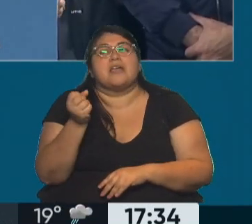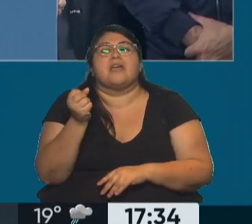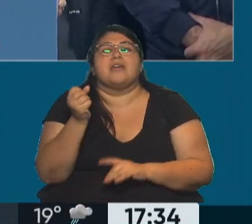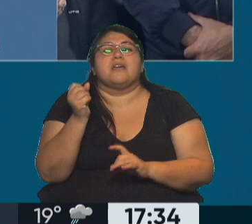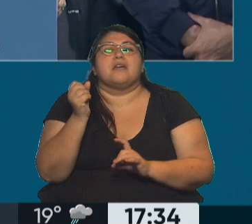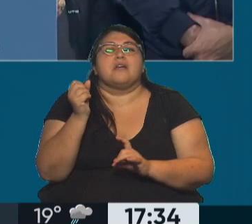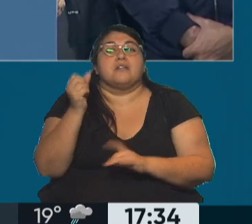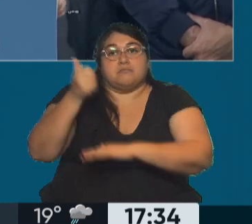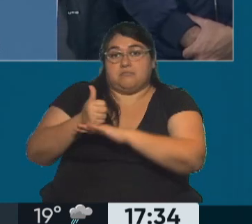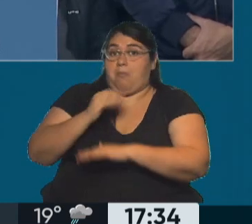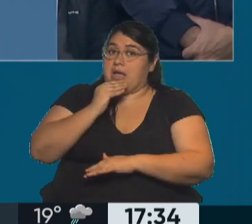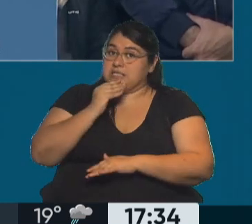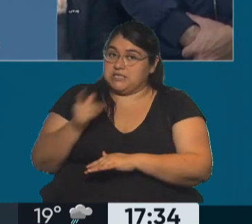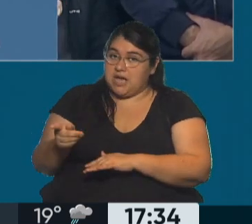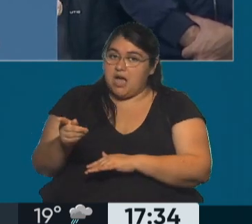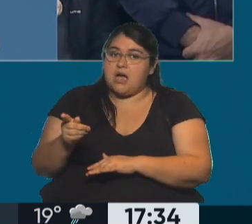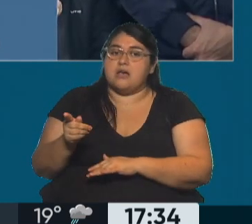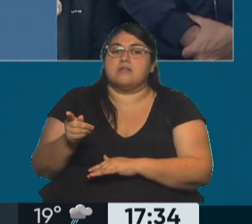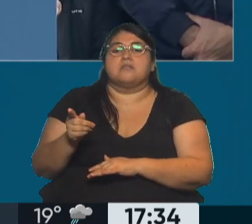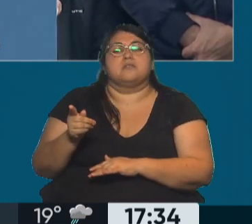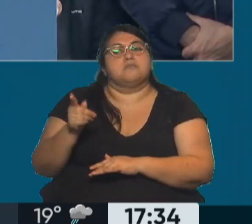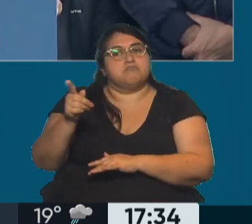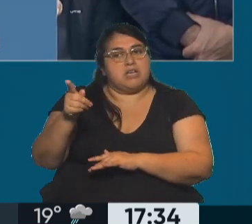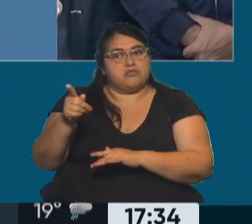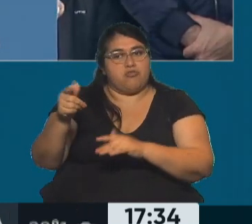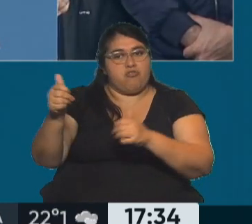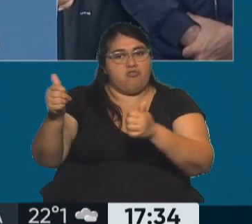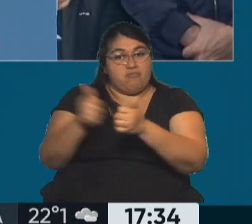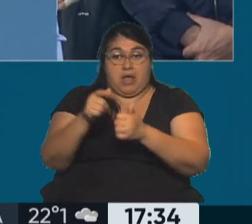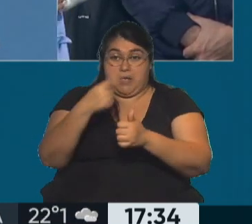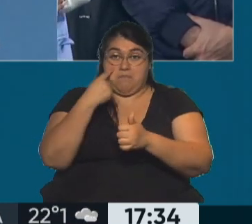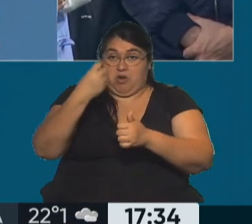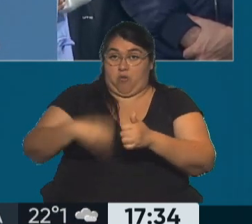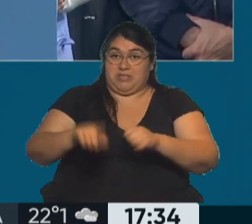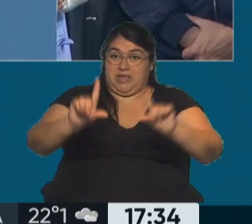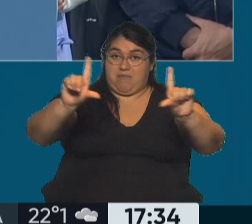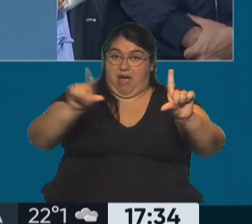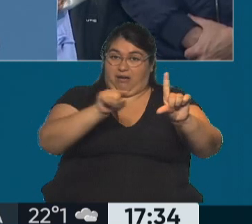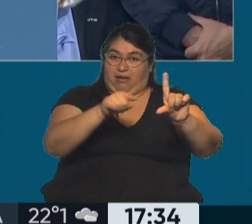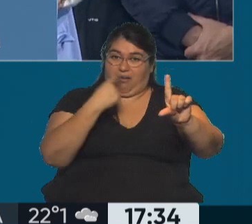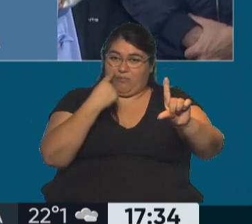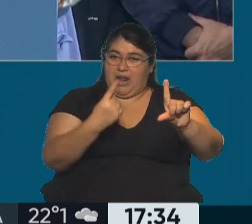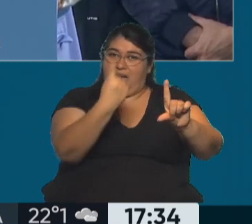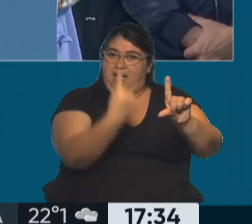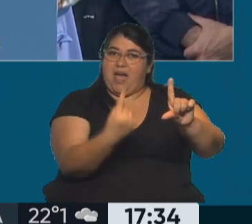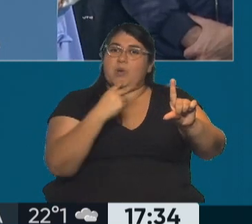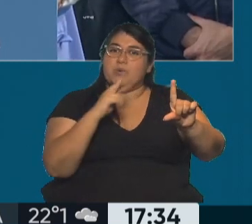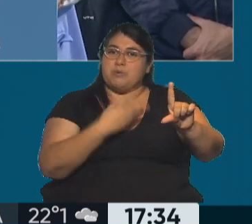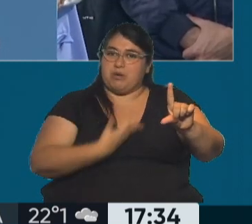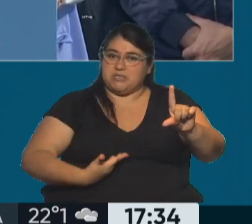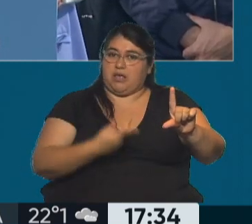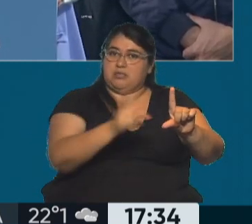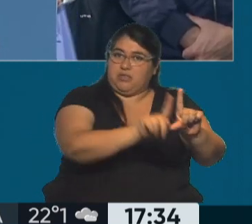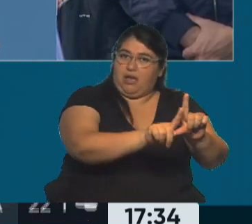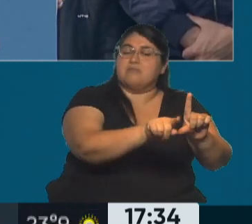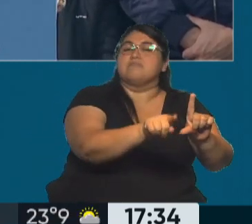la presencia de Sergio Massa, que lo veíamos ahí, esa postal, ojo cómo arranca la imagen también. Veías a la vicepresidenta de la Nación, a Axel